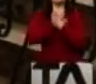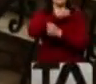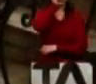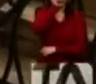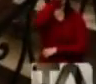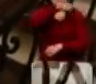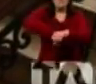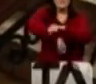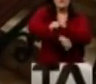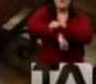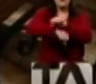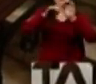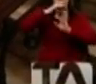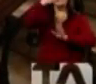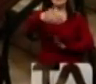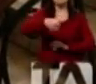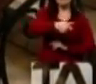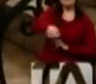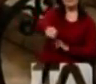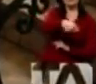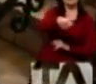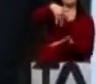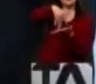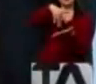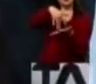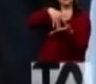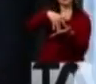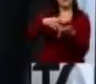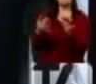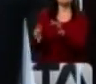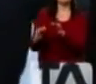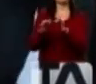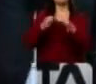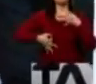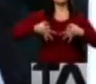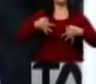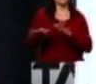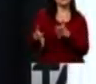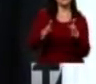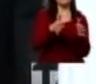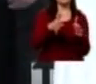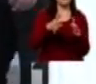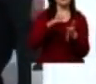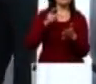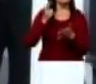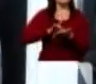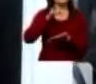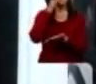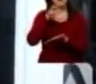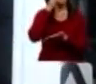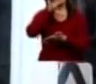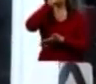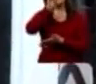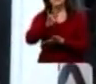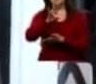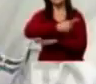y el tenis de mesa y que estudia además fisioterapia, debe tomar a diario 37 pastillas. Estos son medicamentos